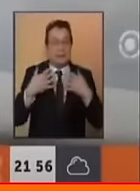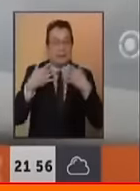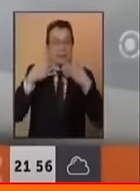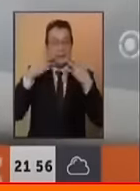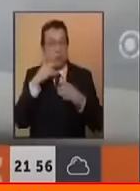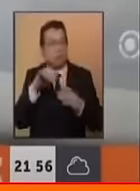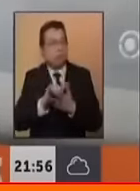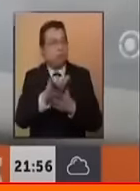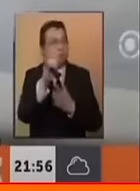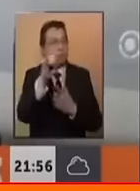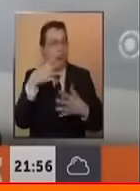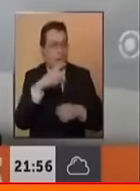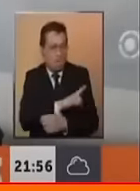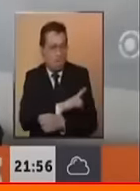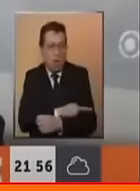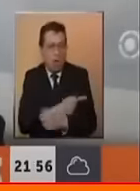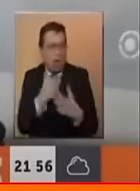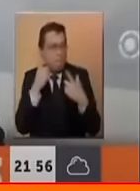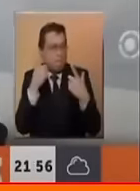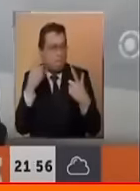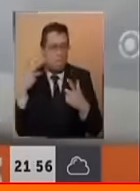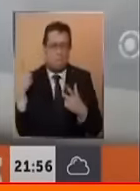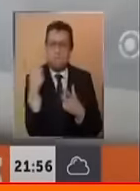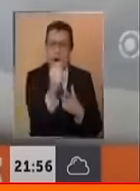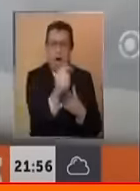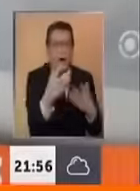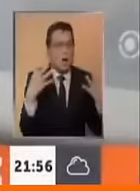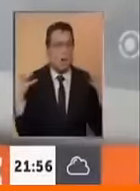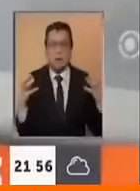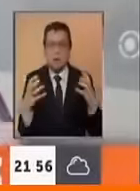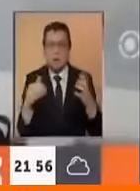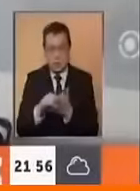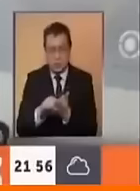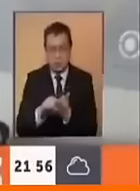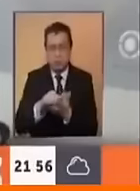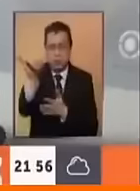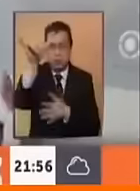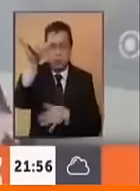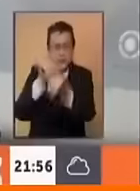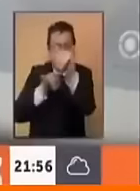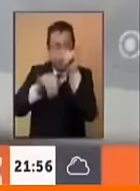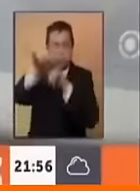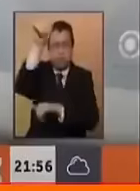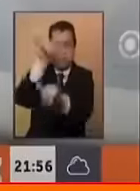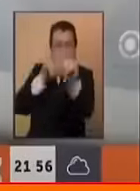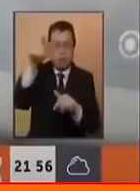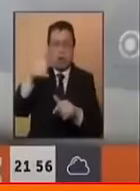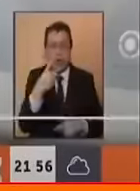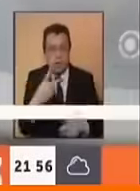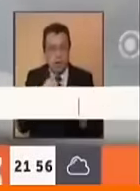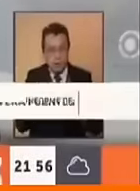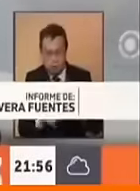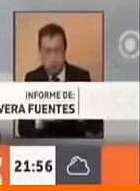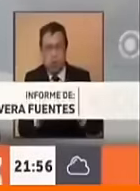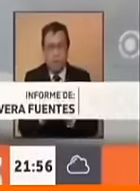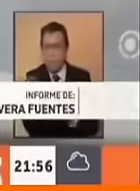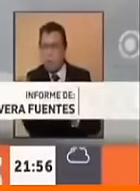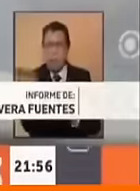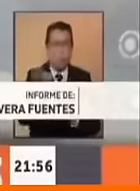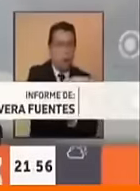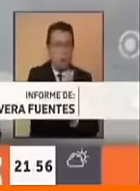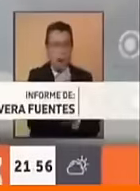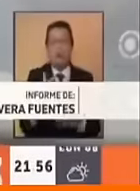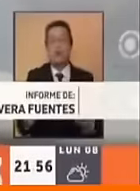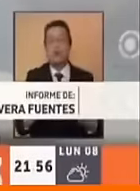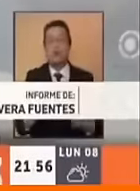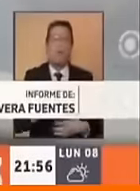me emociona sentir el poder de ese avión, poder verlo despegar en formación, saber lo que hacen, las capacidades, la maniobrabilidad,